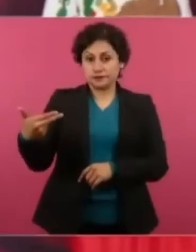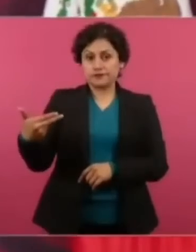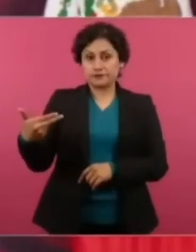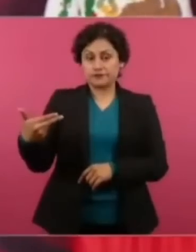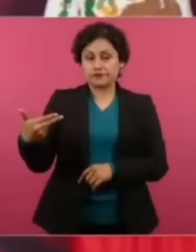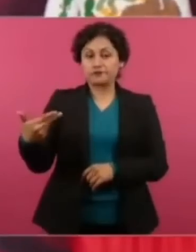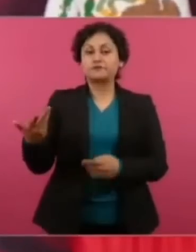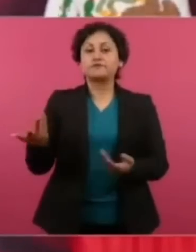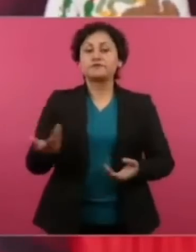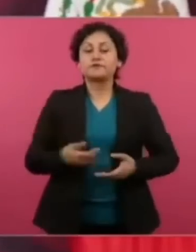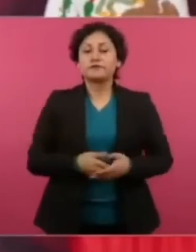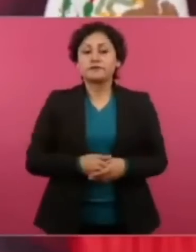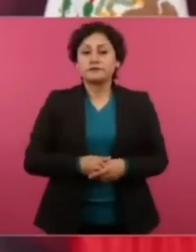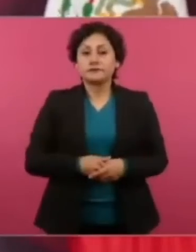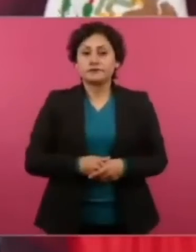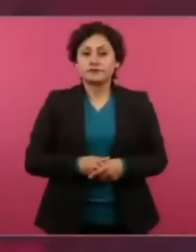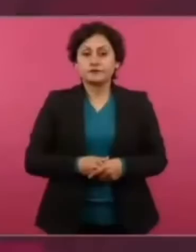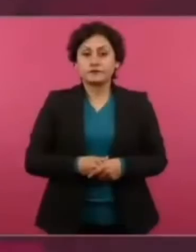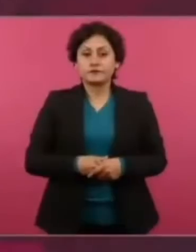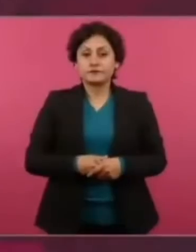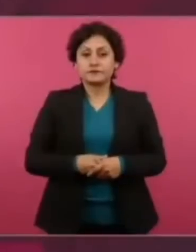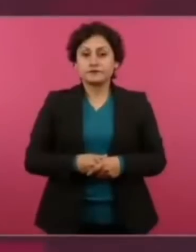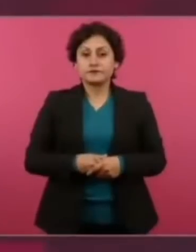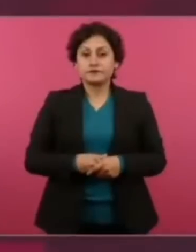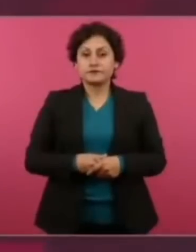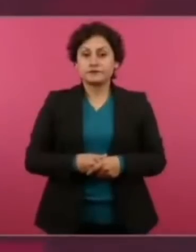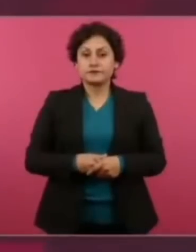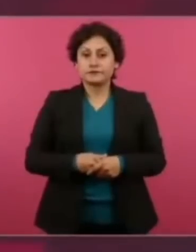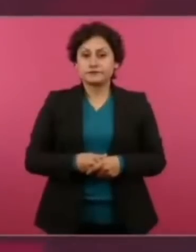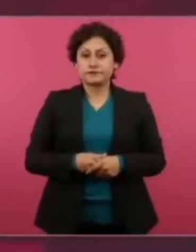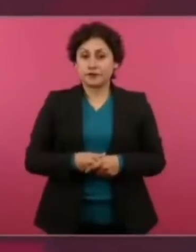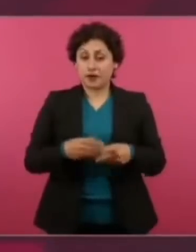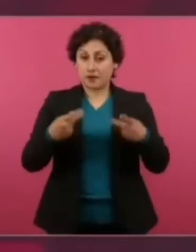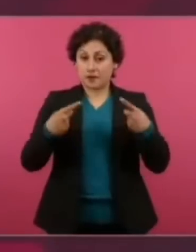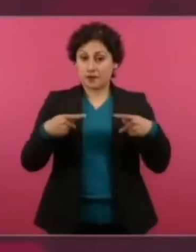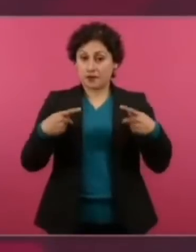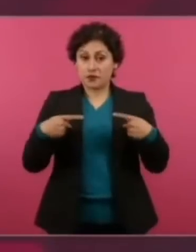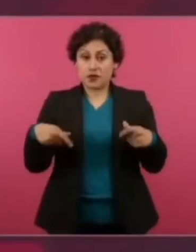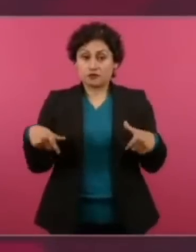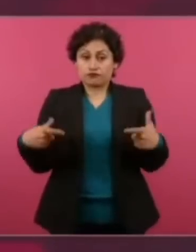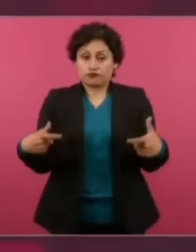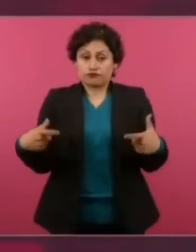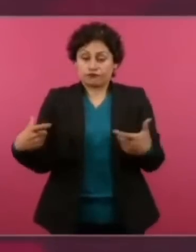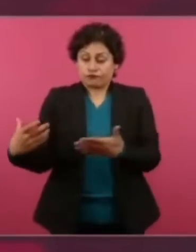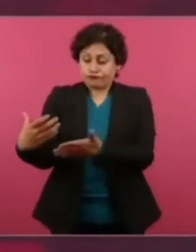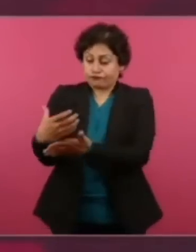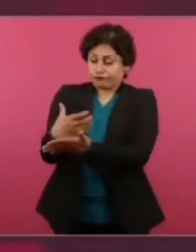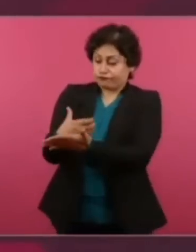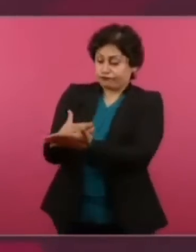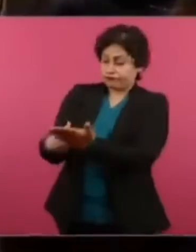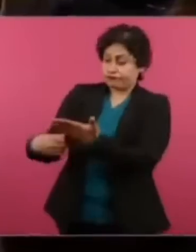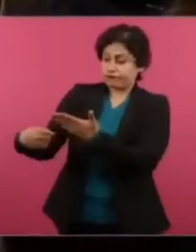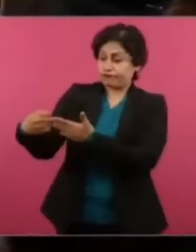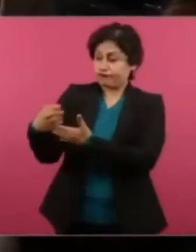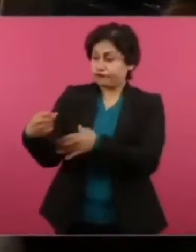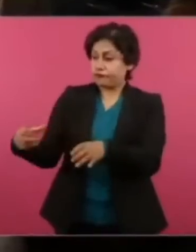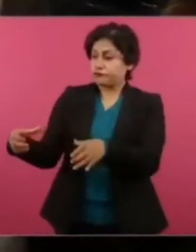la diferencia entre los ingresos de los más ricos y los ingresos de los más pobres,